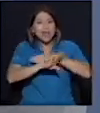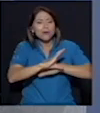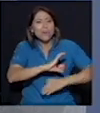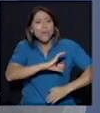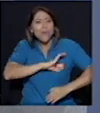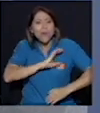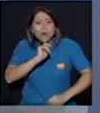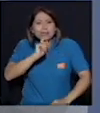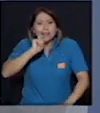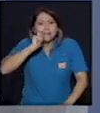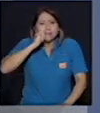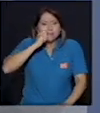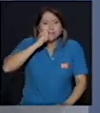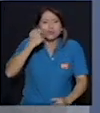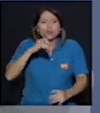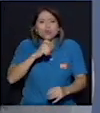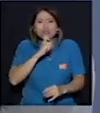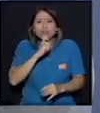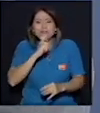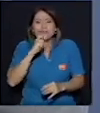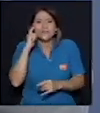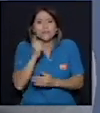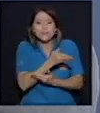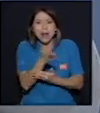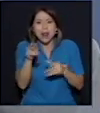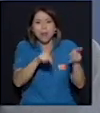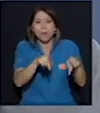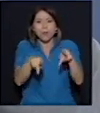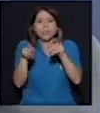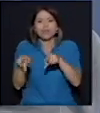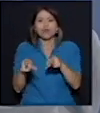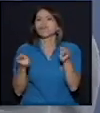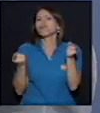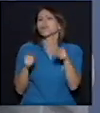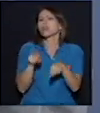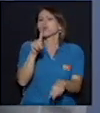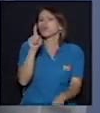muy, muy difícil para la población. ¿Y qué sucede?